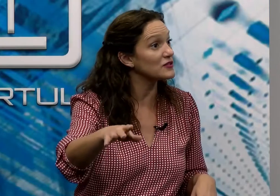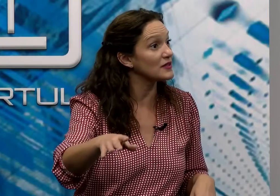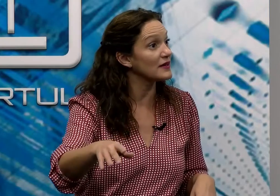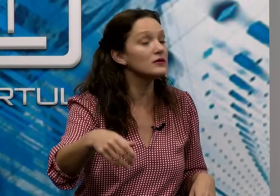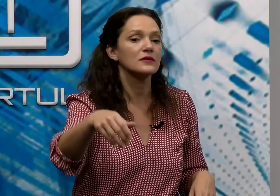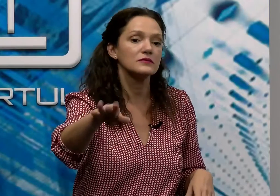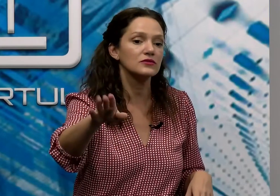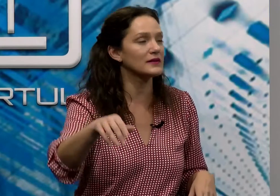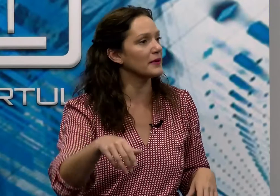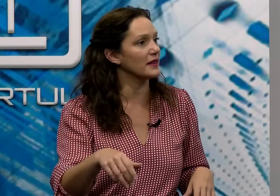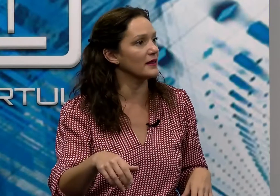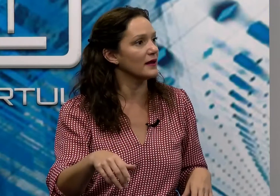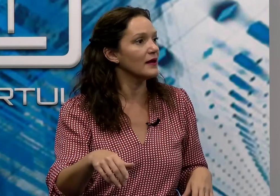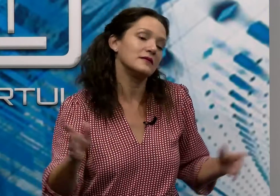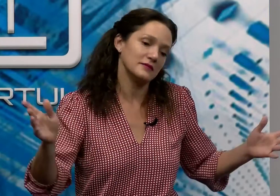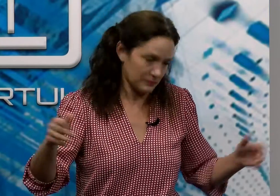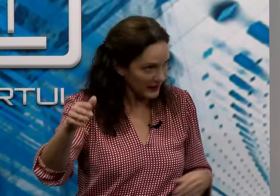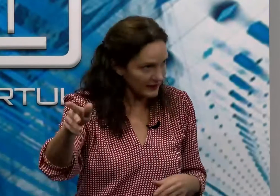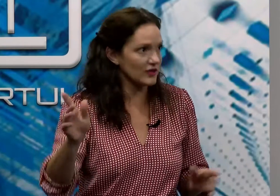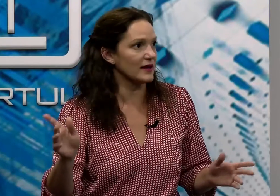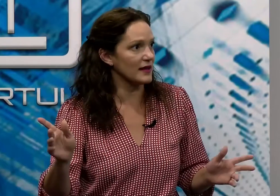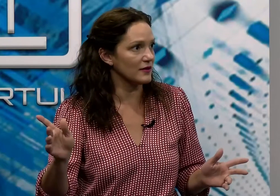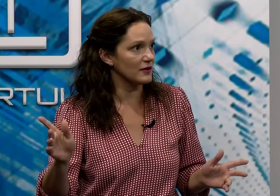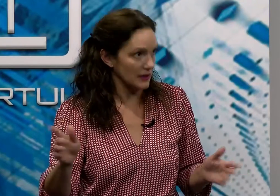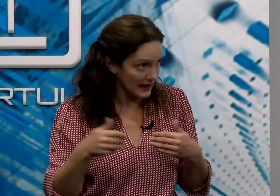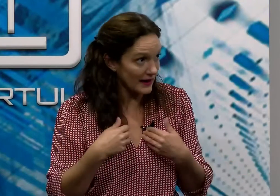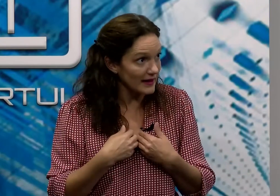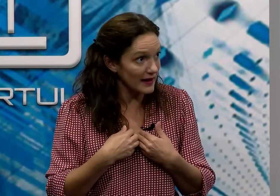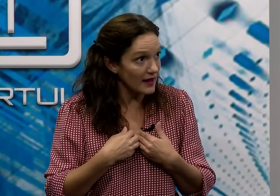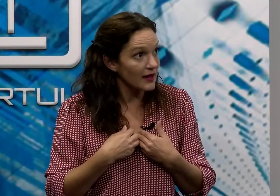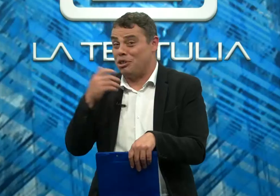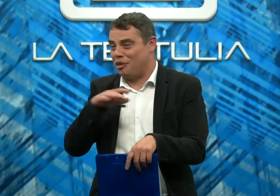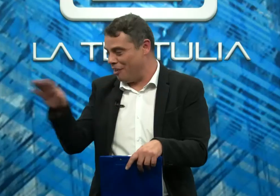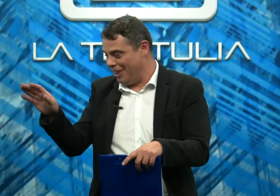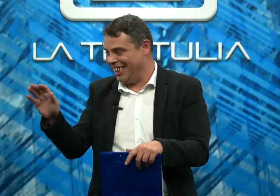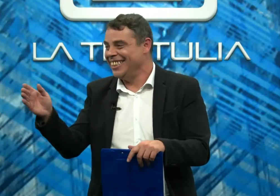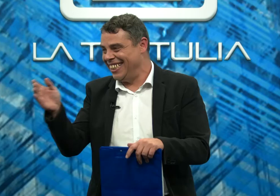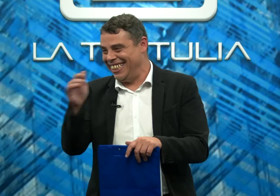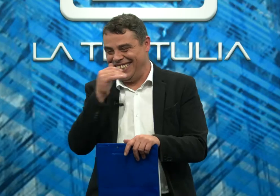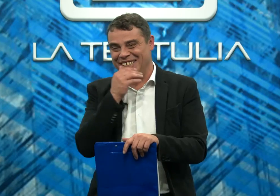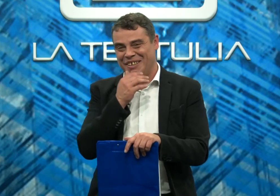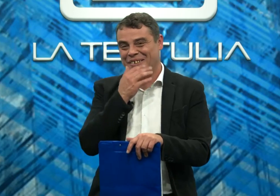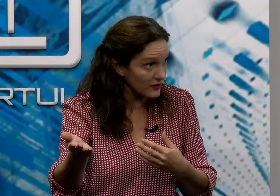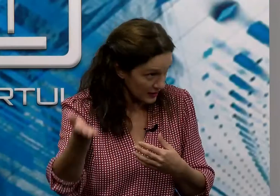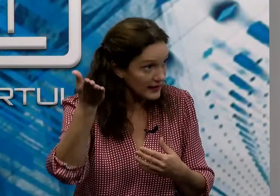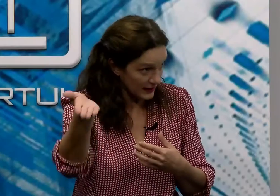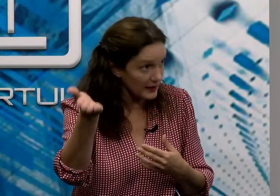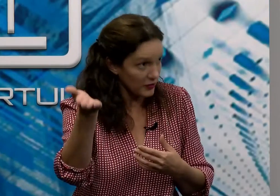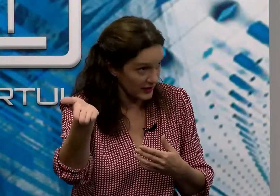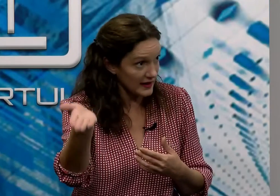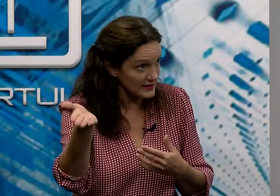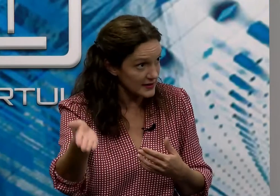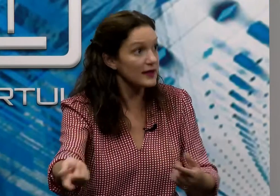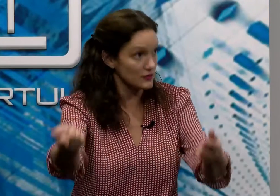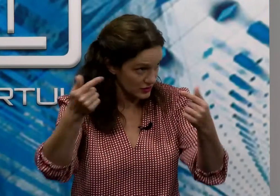denigrar a las personas, ¿no? Usted está perdida. Perdidos están ellos y perdidos la realidad. Estamos nosotros, ¿no? No, sino perdidos están ellos no. y